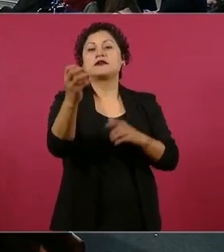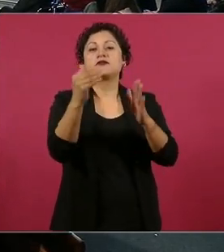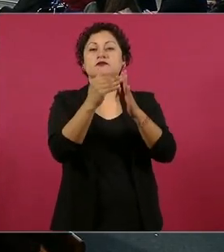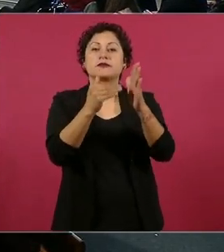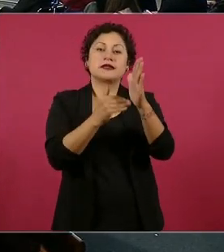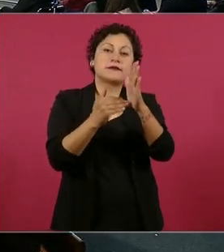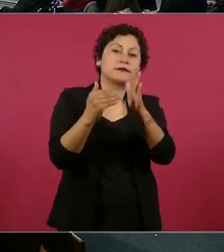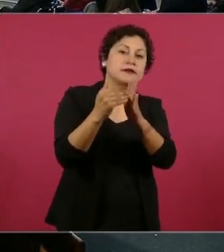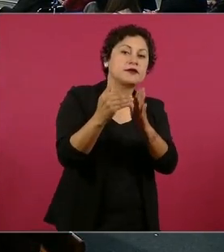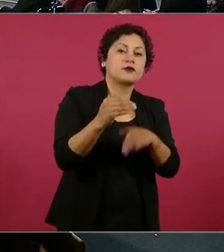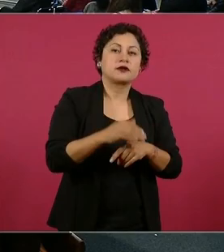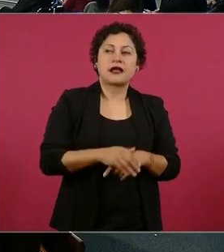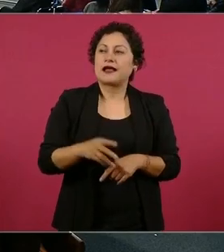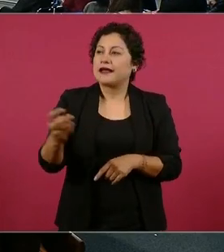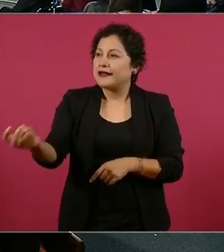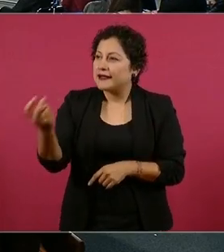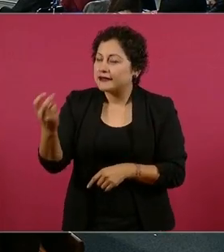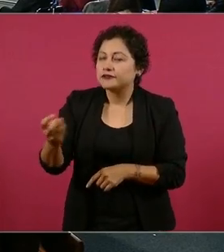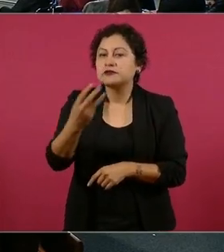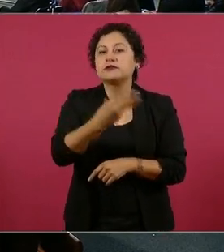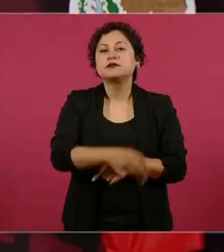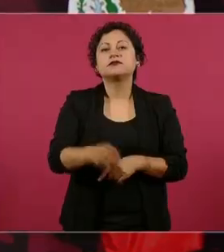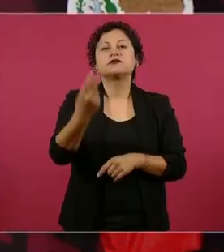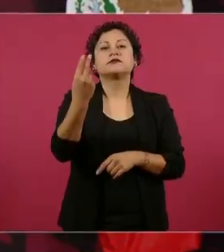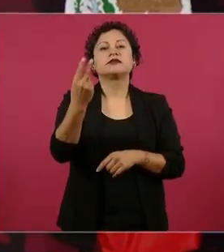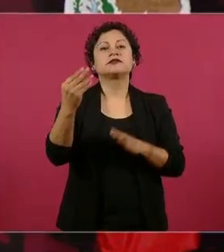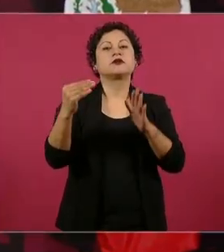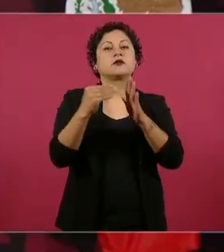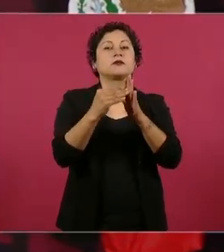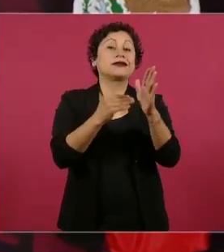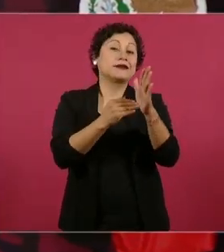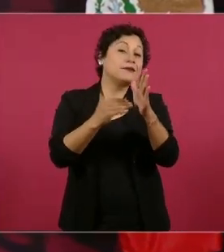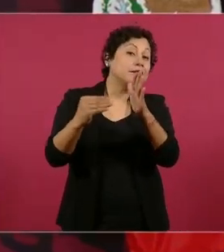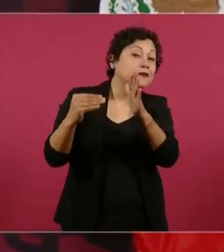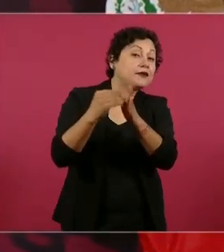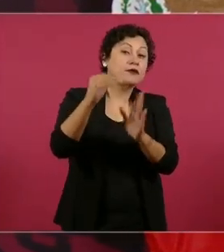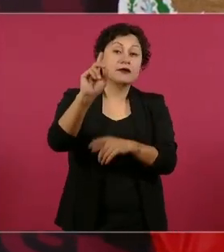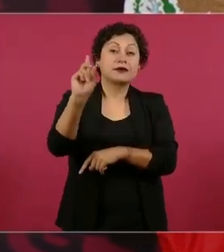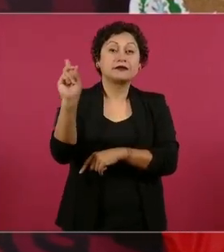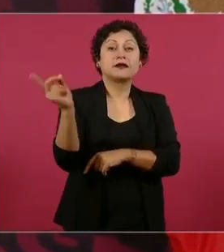Eso es, 325 mil millones de dólares.